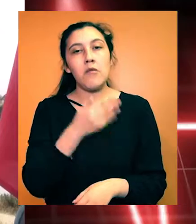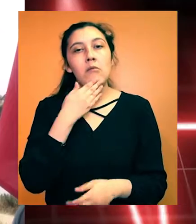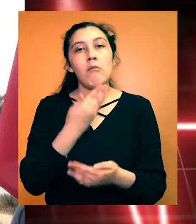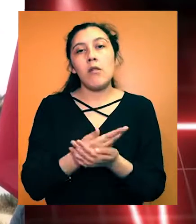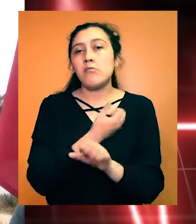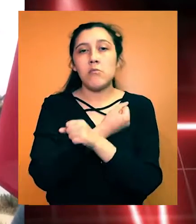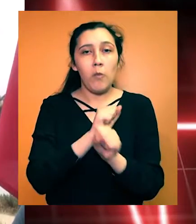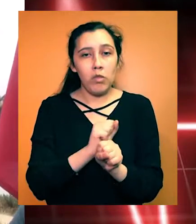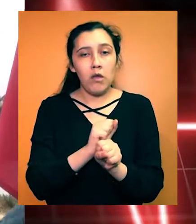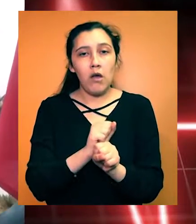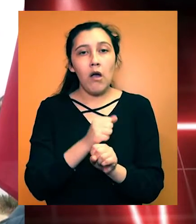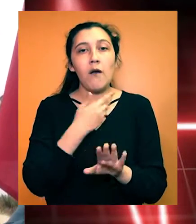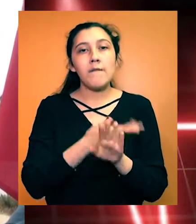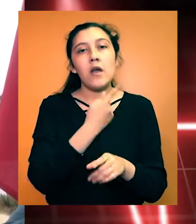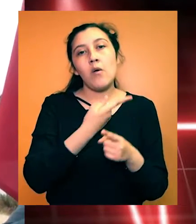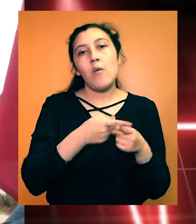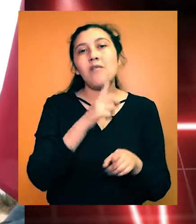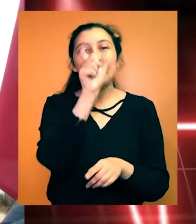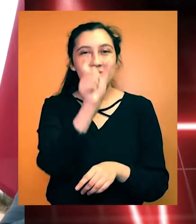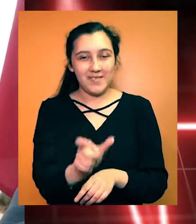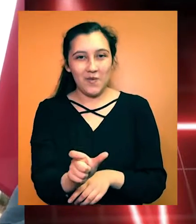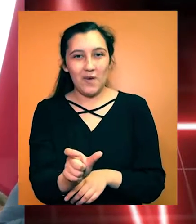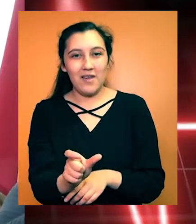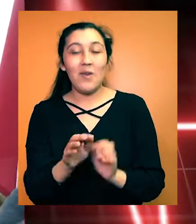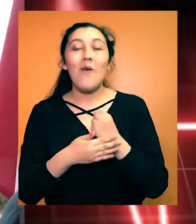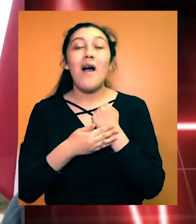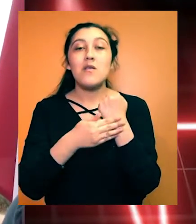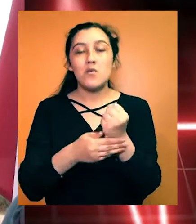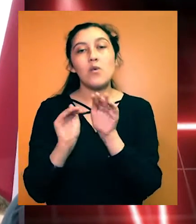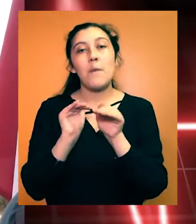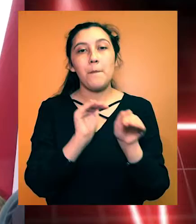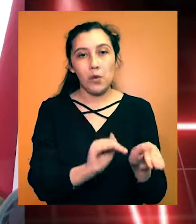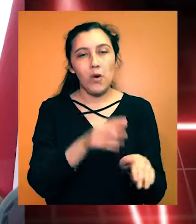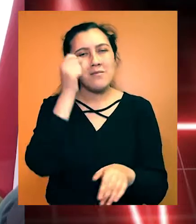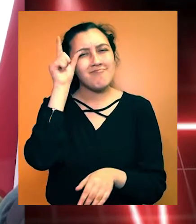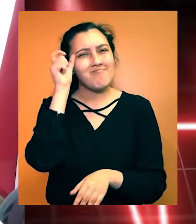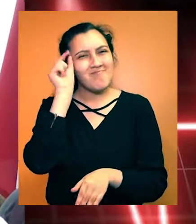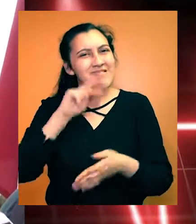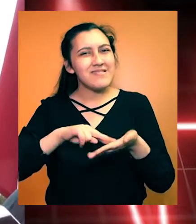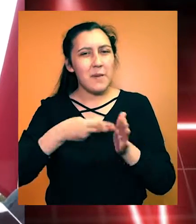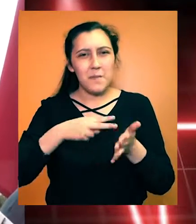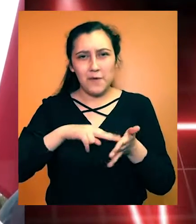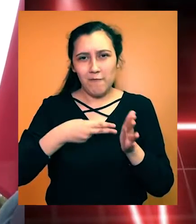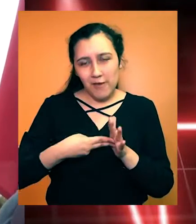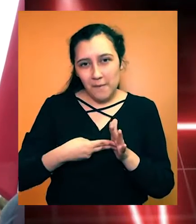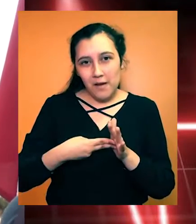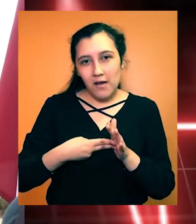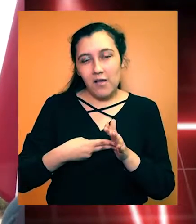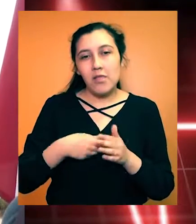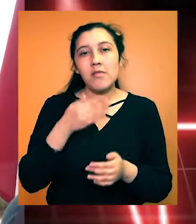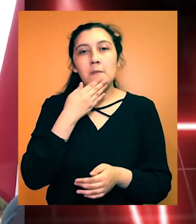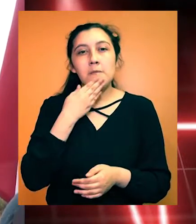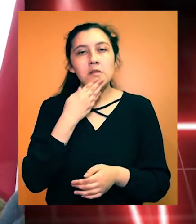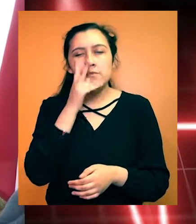manera. Cuando él no podía, siempre había una persona que estaba subrogando y que nos dio facilidades, que atendió nuestro requerimiento y